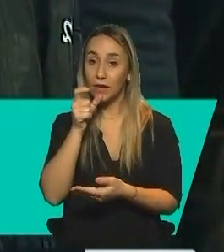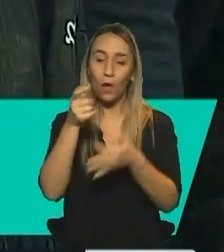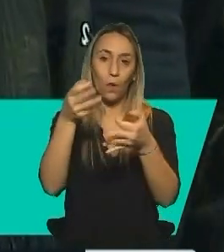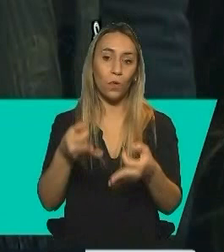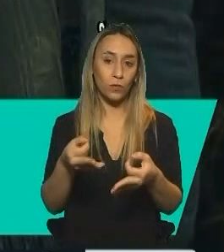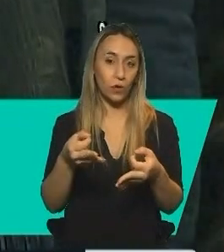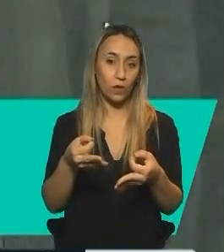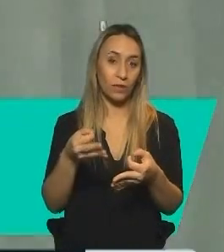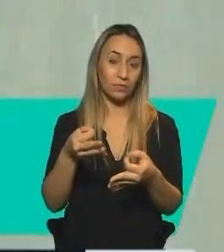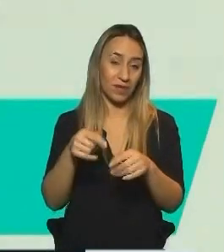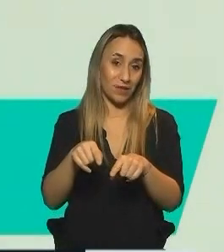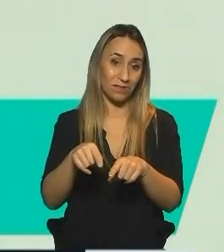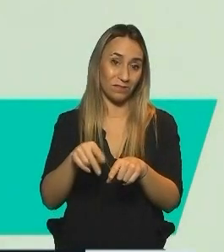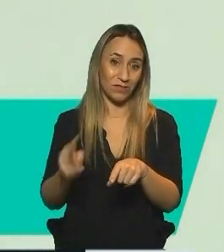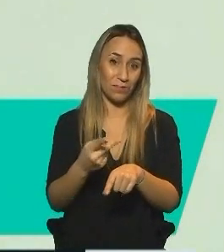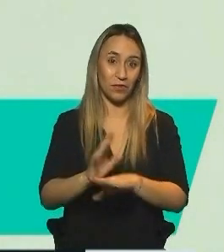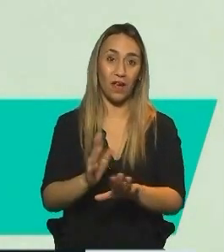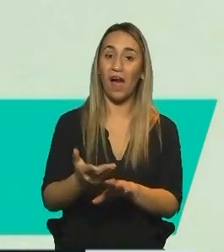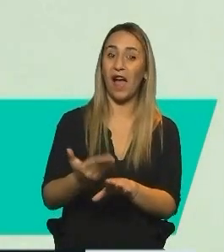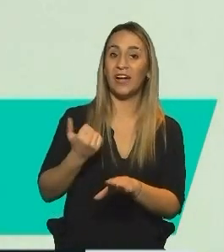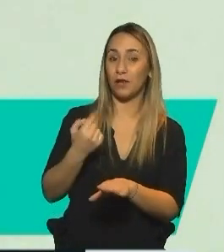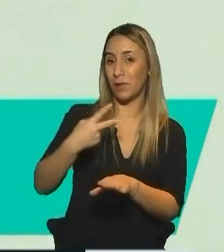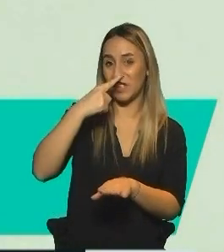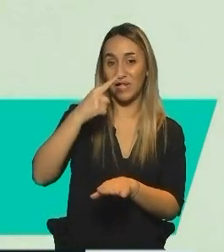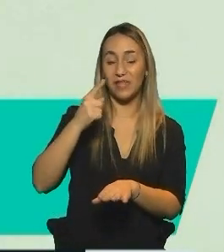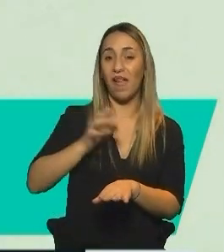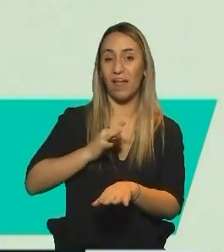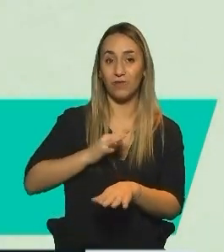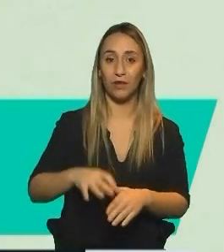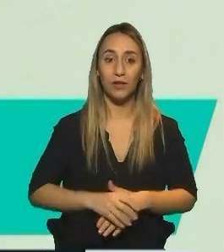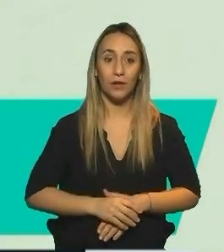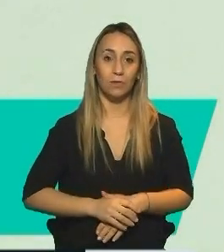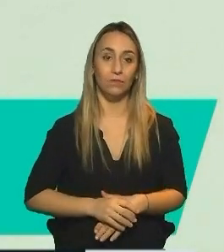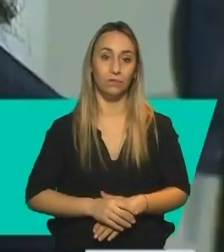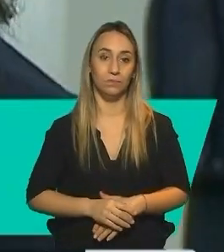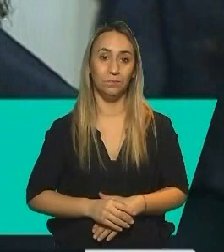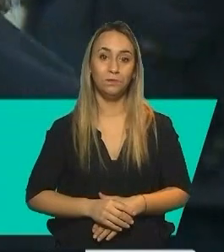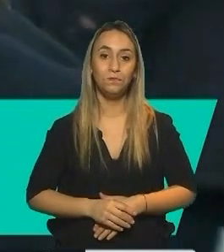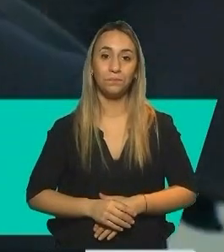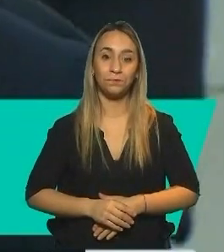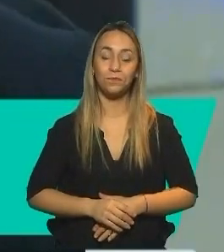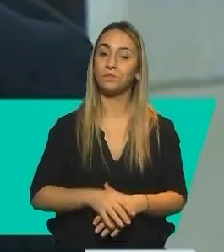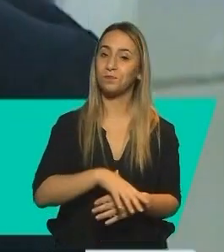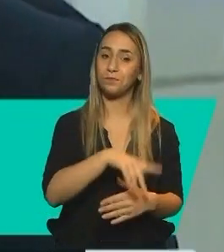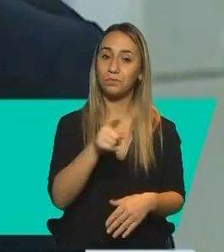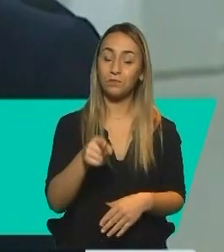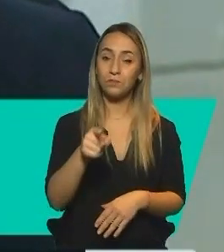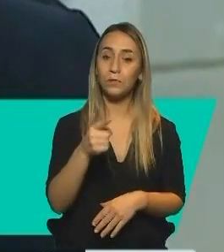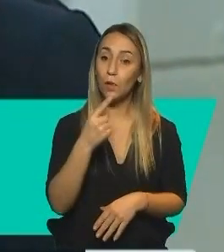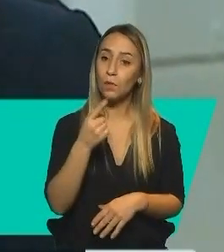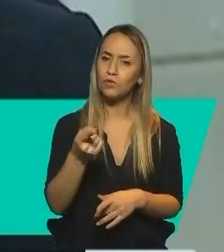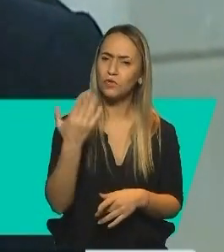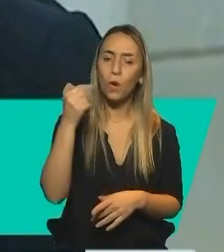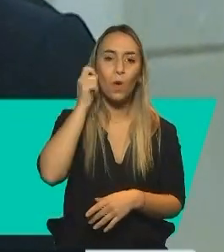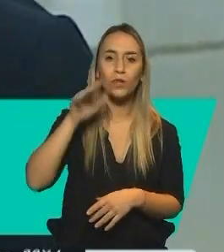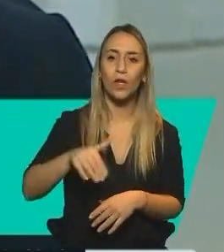momento se murió, hace 27 años. Hace 27 años. Y Estefi, ¿vos cuántos años